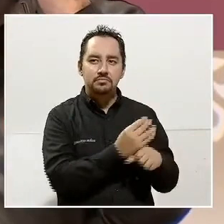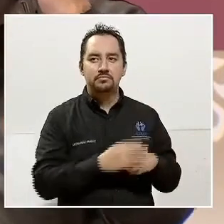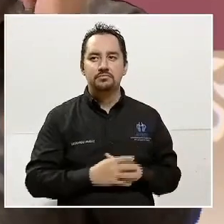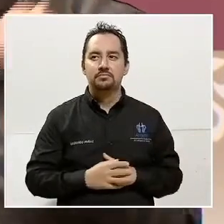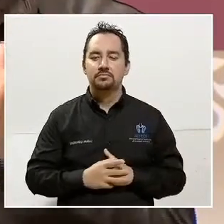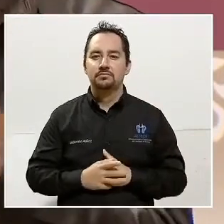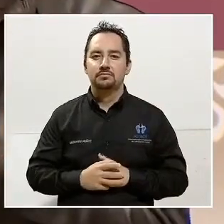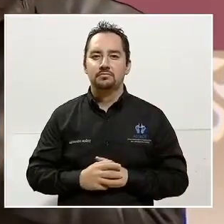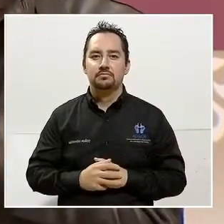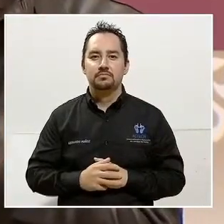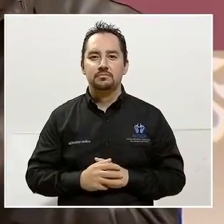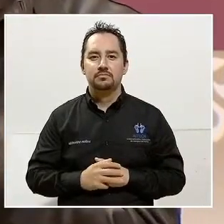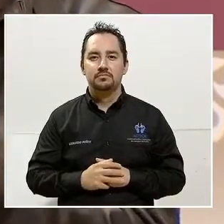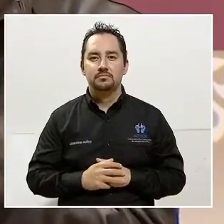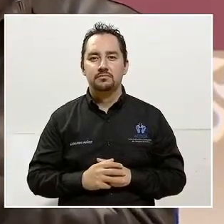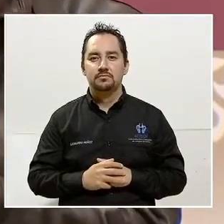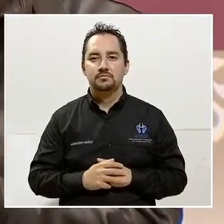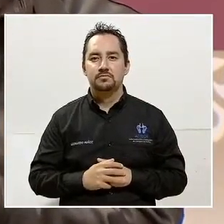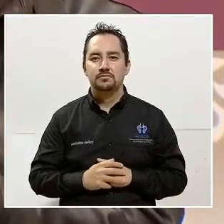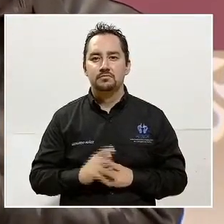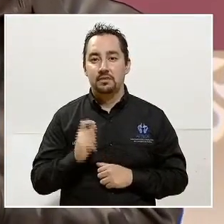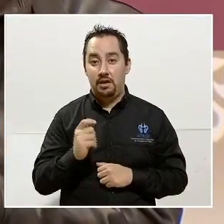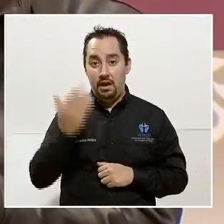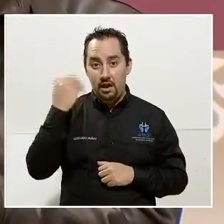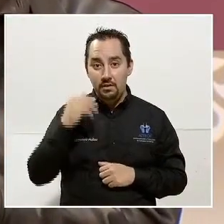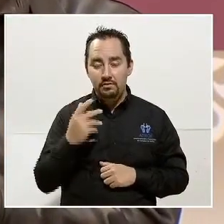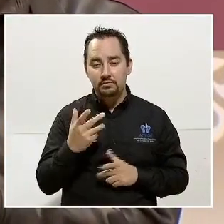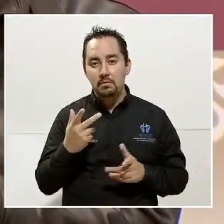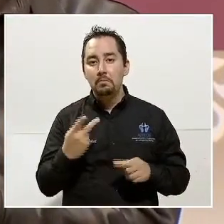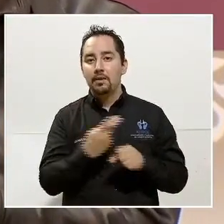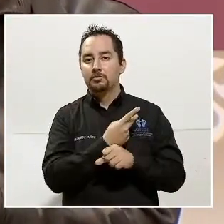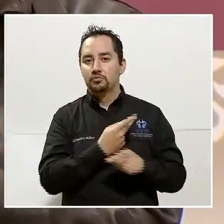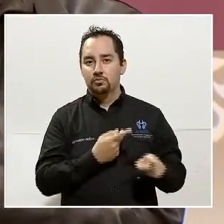como en algún momento lo fue,